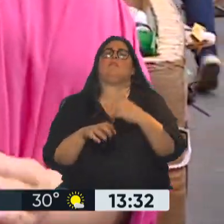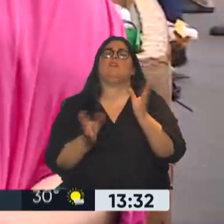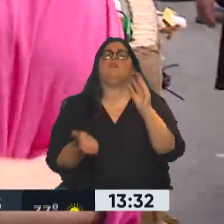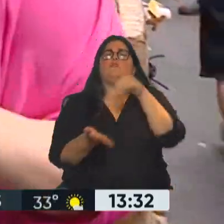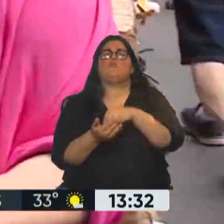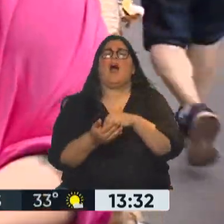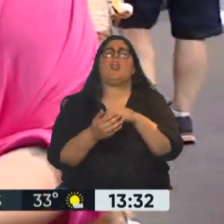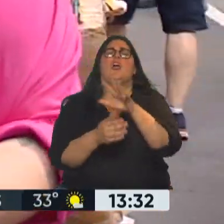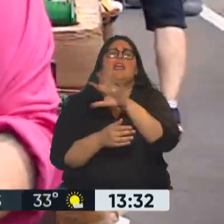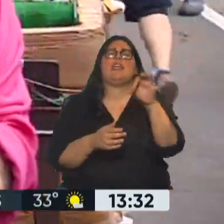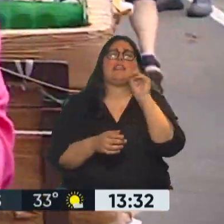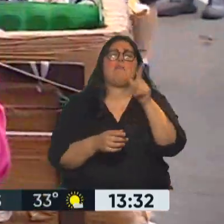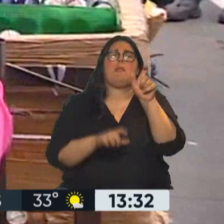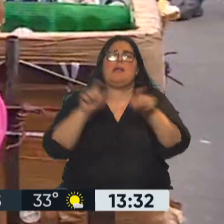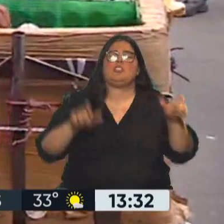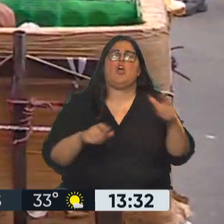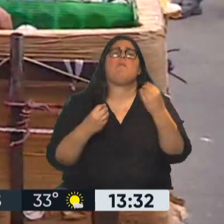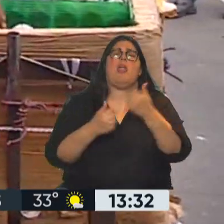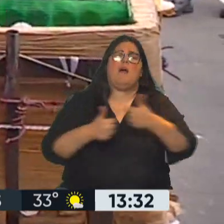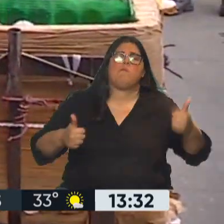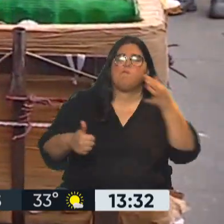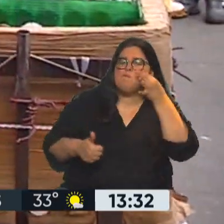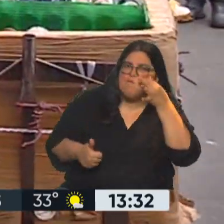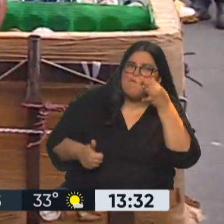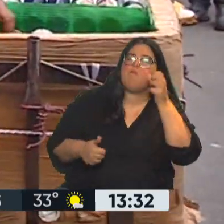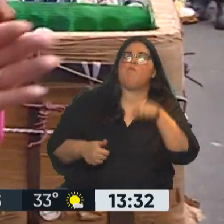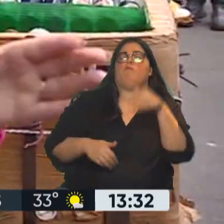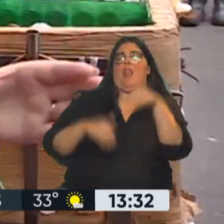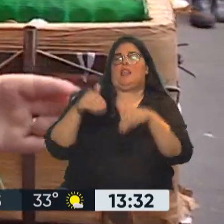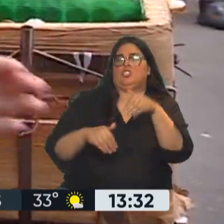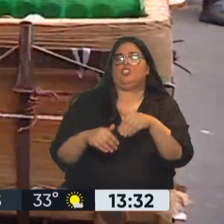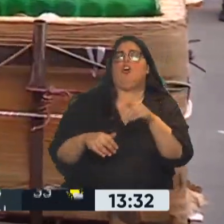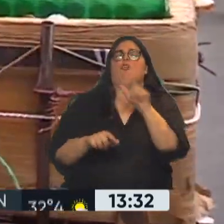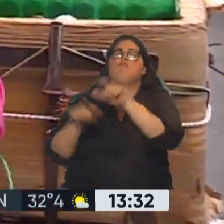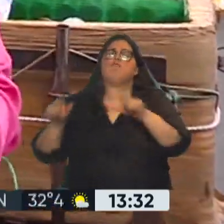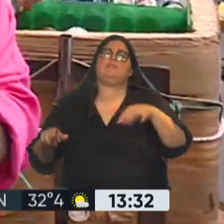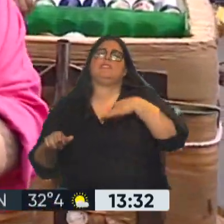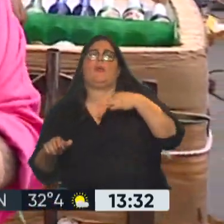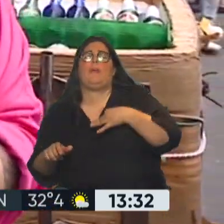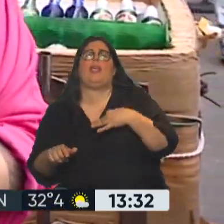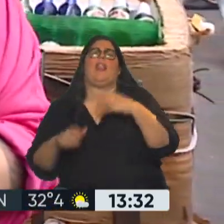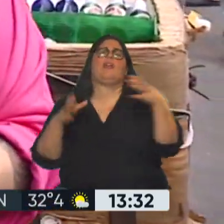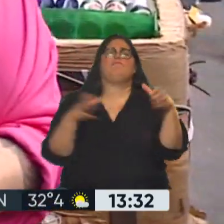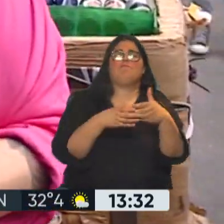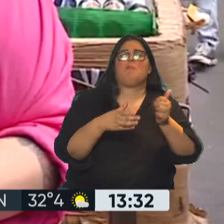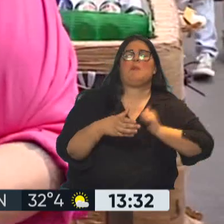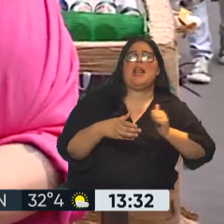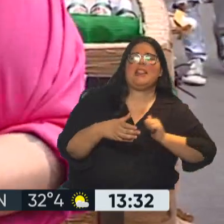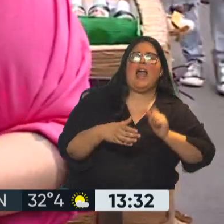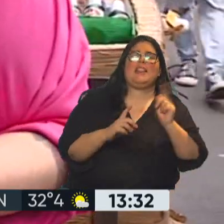500.000 personas que en todo el país van a estar verificando esta elección entre civiles, bueno, las fuerzas militares, por supuesto, para que